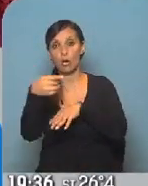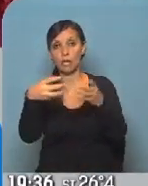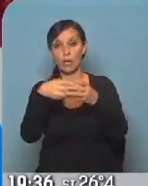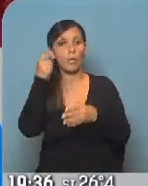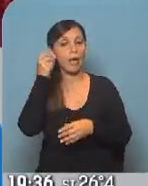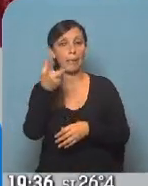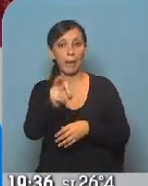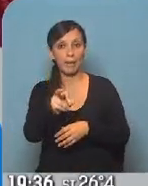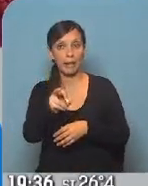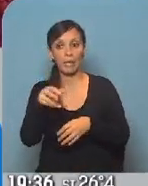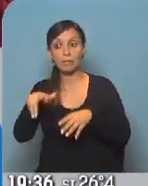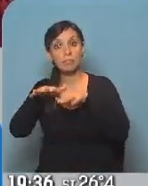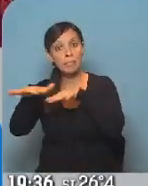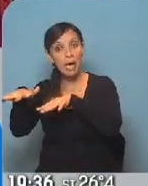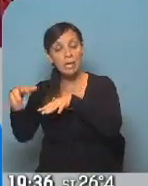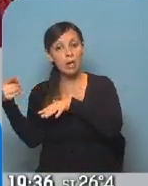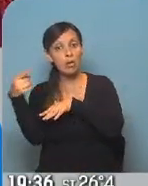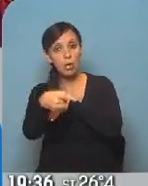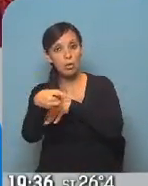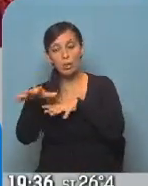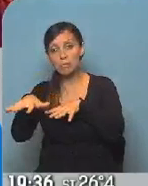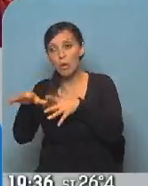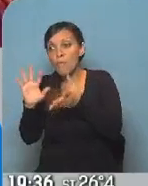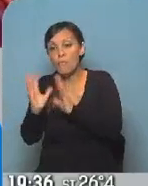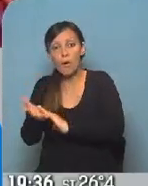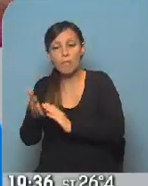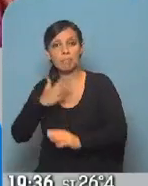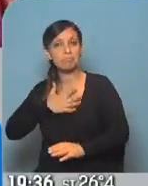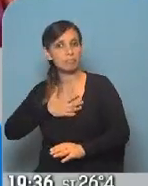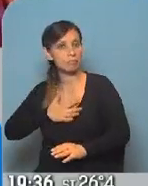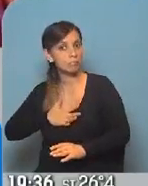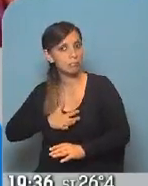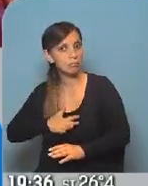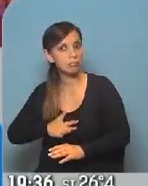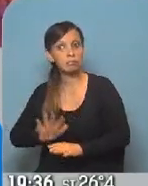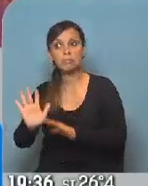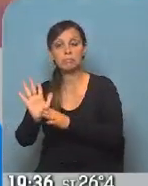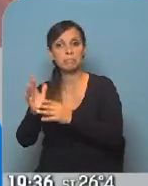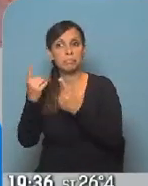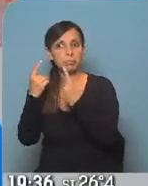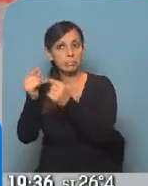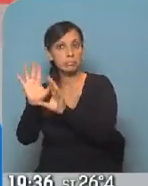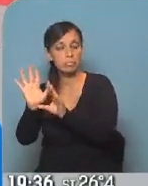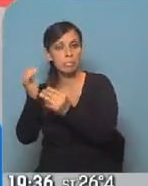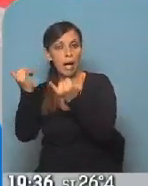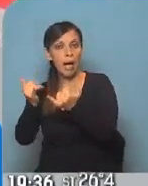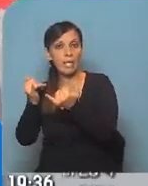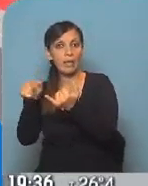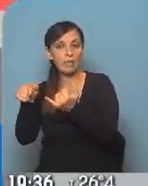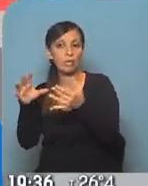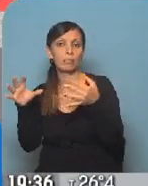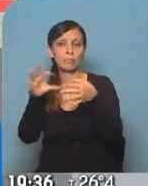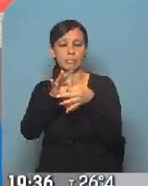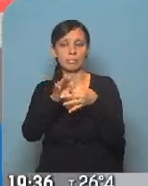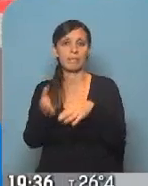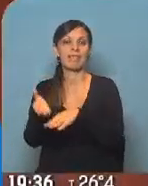la manifestación en contra haya tenido la forma y el contenido que tuvo, tiene mucho que ver también con las negociaciones